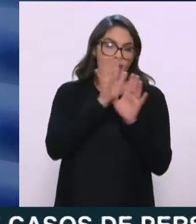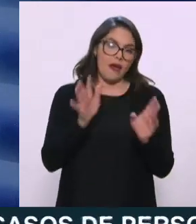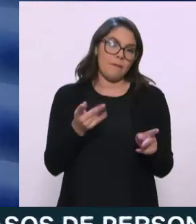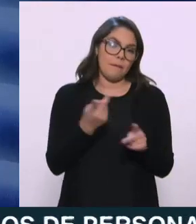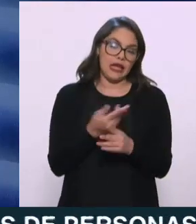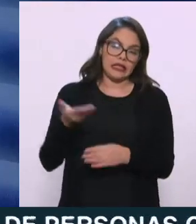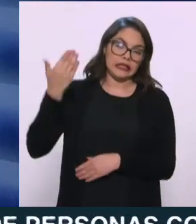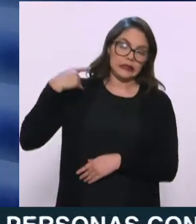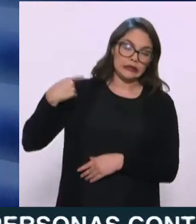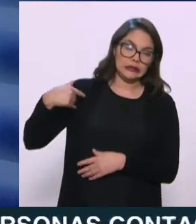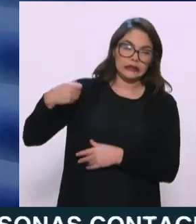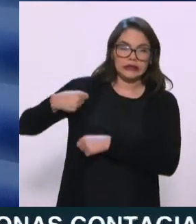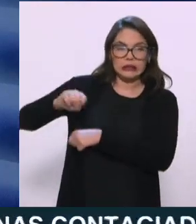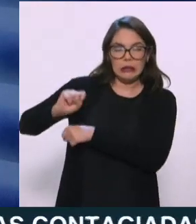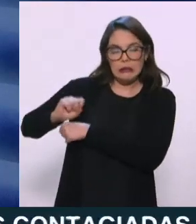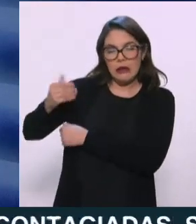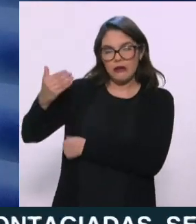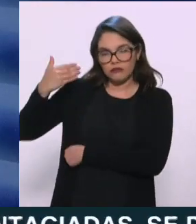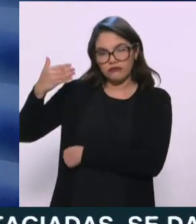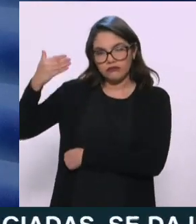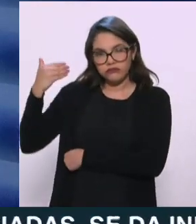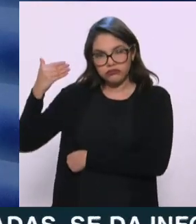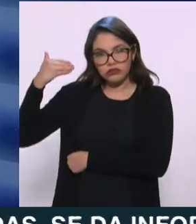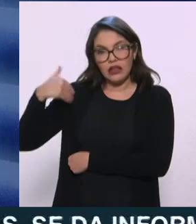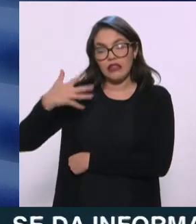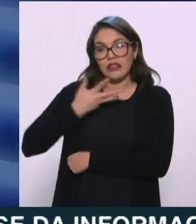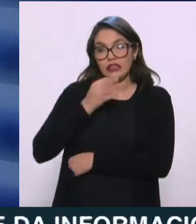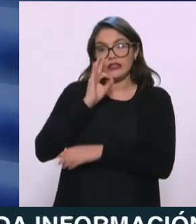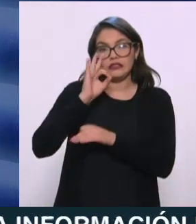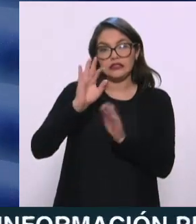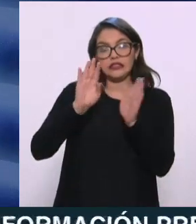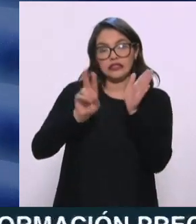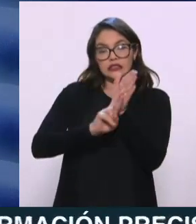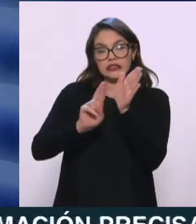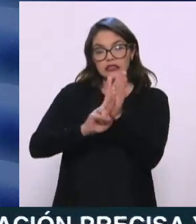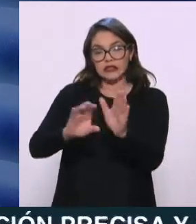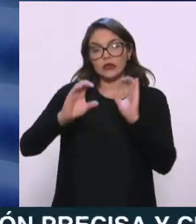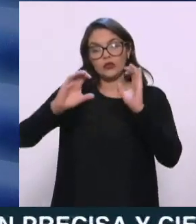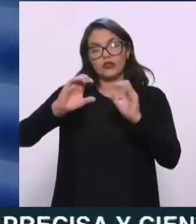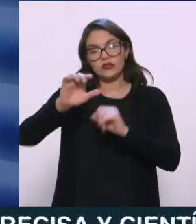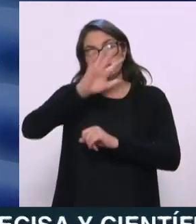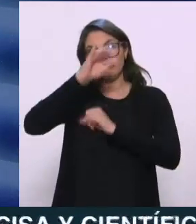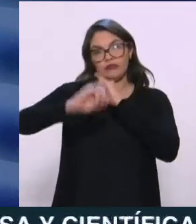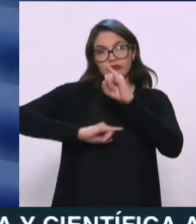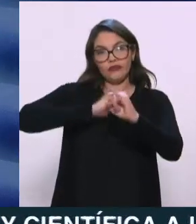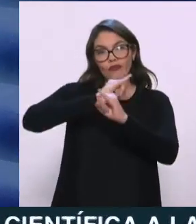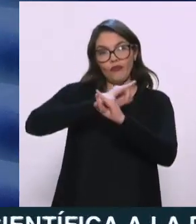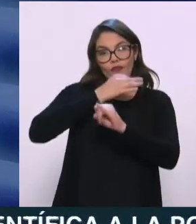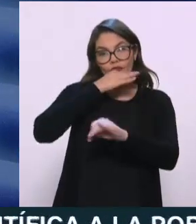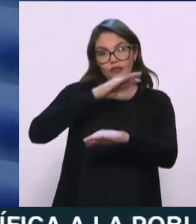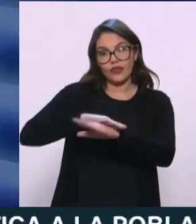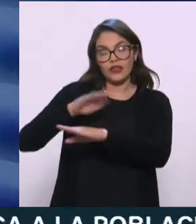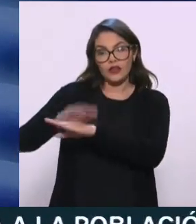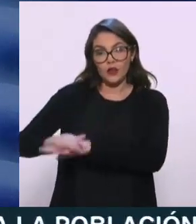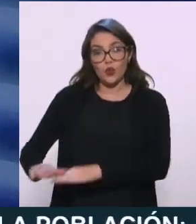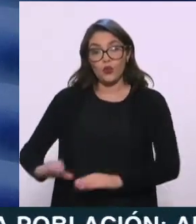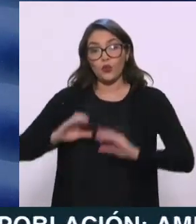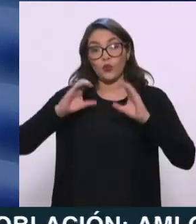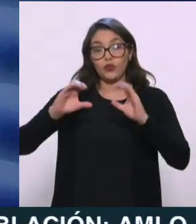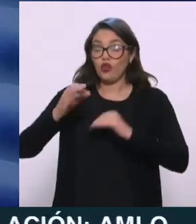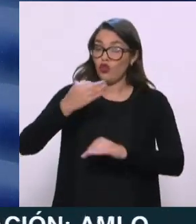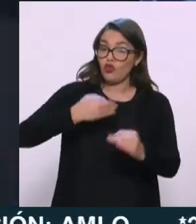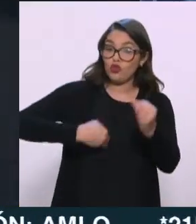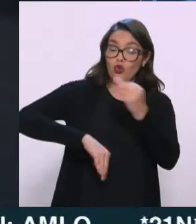unas semanas había dicho que estábamos en una alerta internacional de impacto en salud pública, ¿no? Era como poner las alertas, decir, todos los países hay que